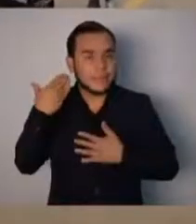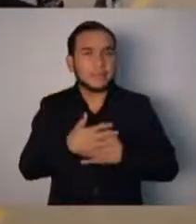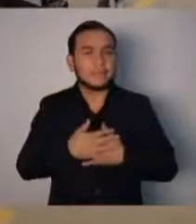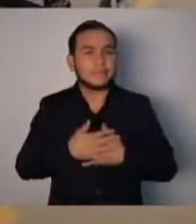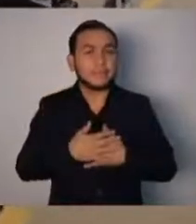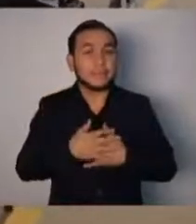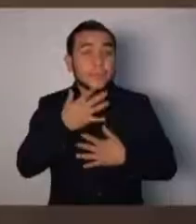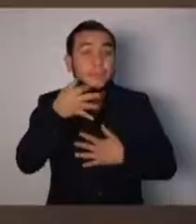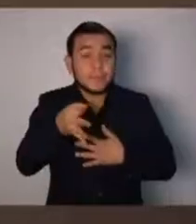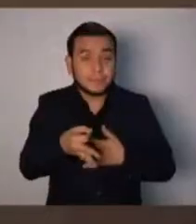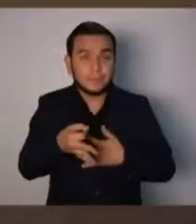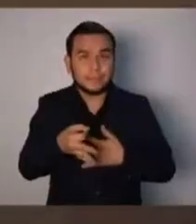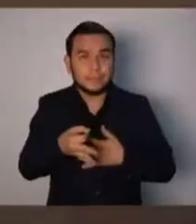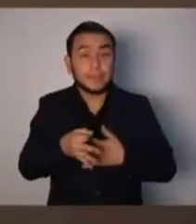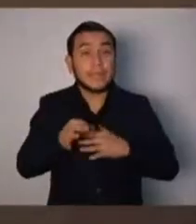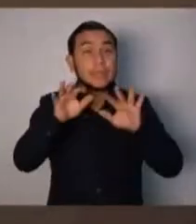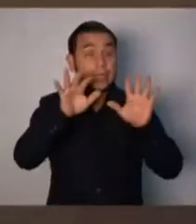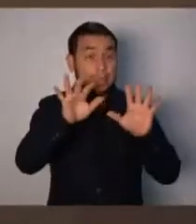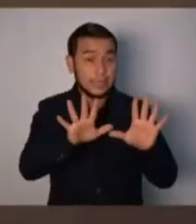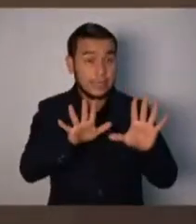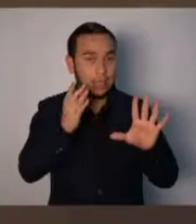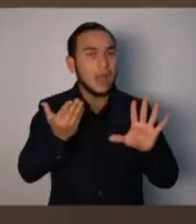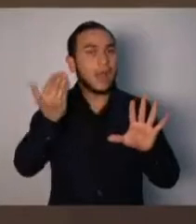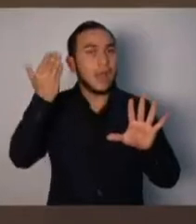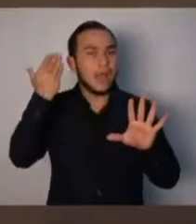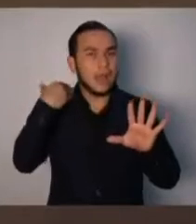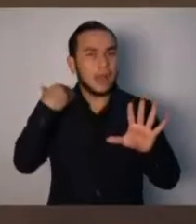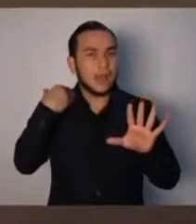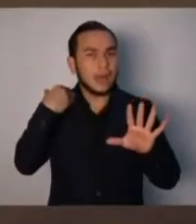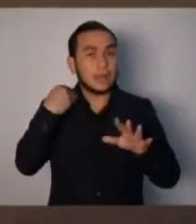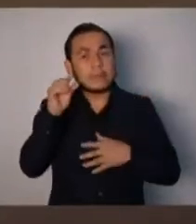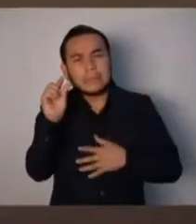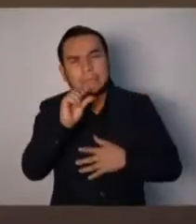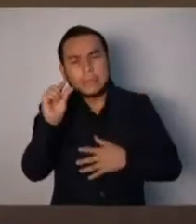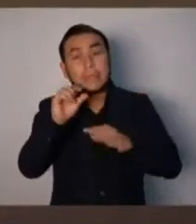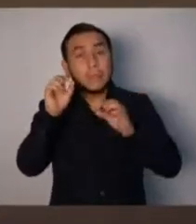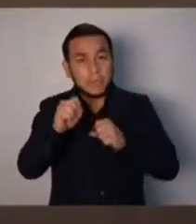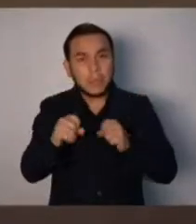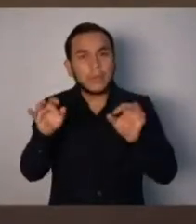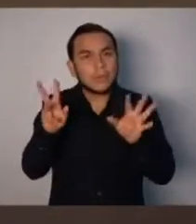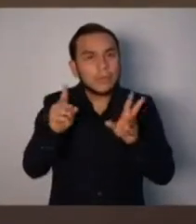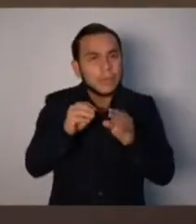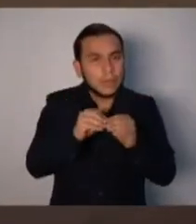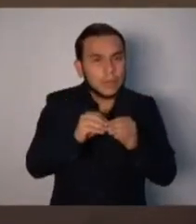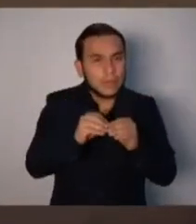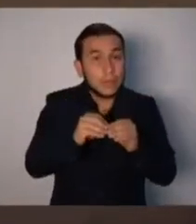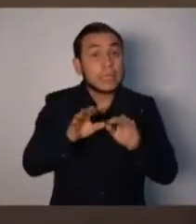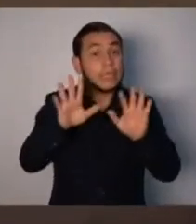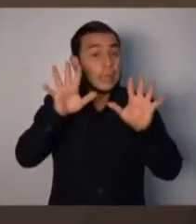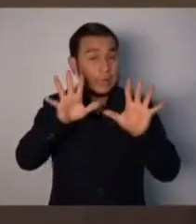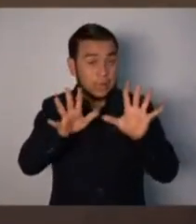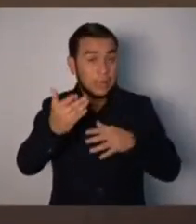tengo 10 años de pedirle una audiencia diez años